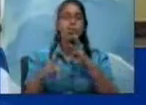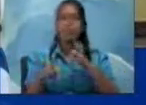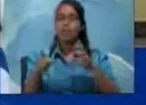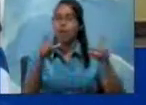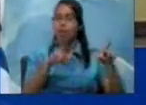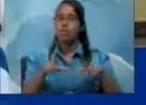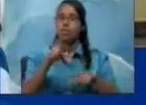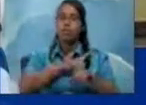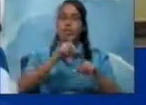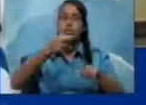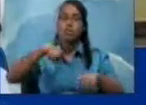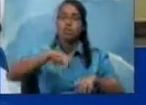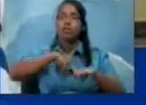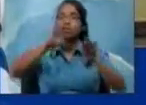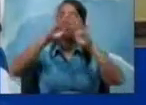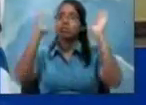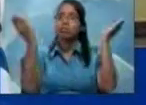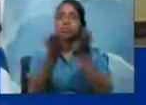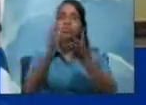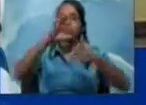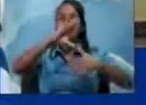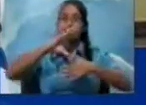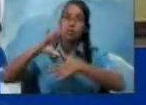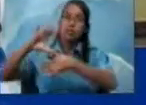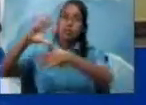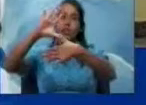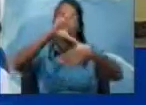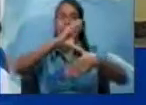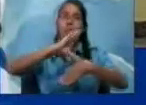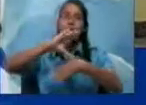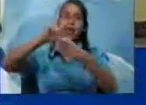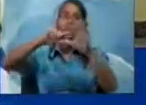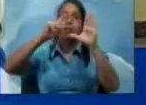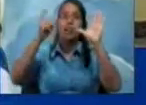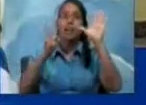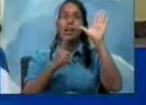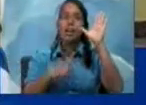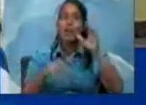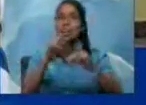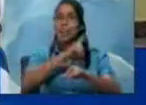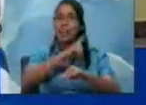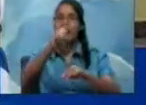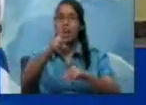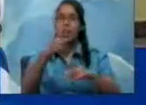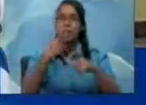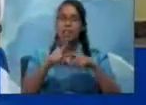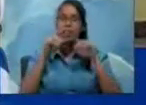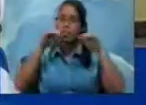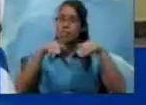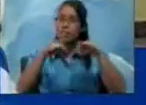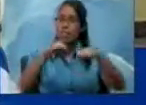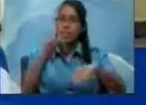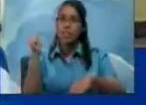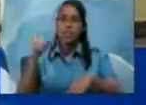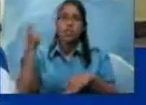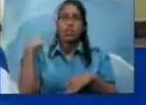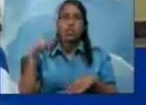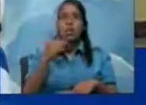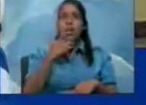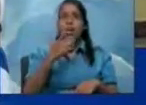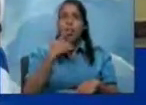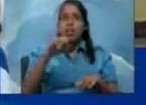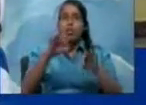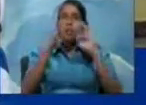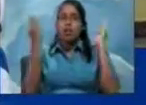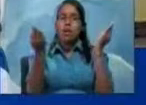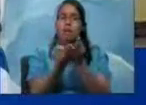país de nuestro continente latinoamericano en el área del Caribe si usted tiene algún familiar